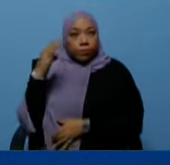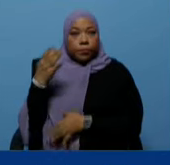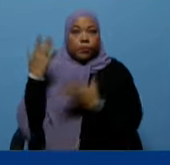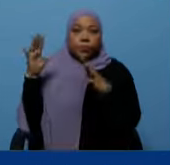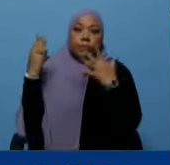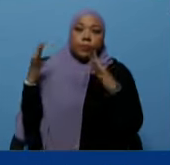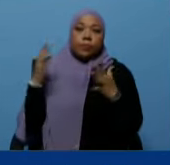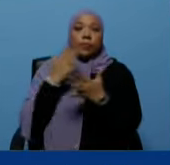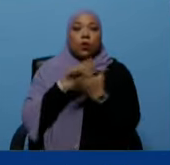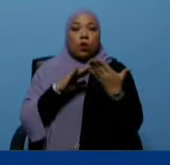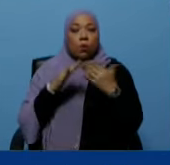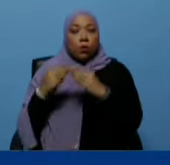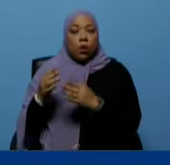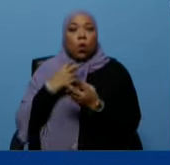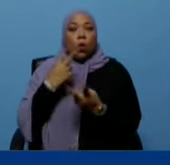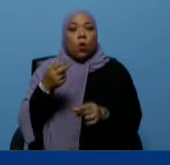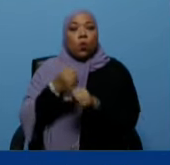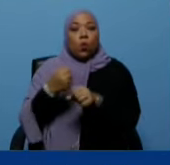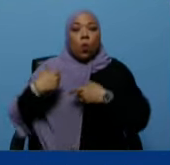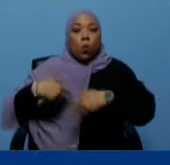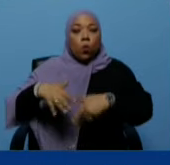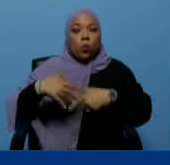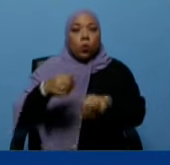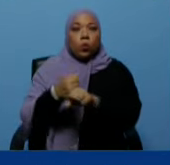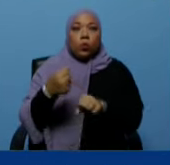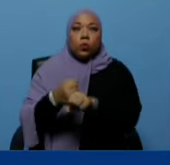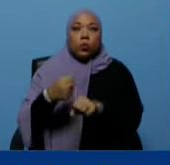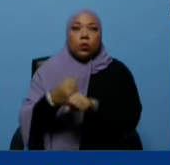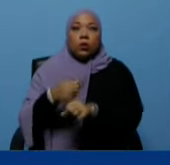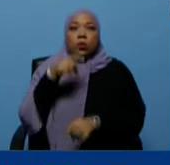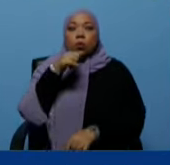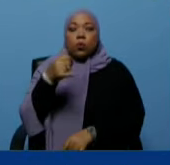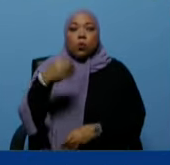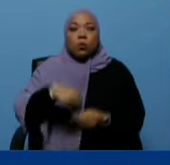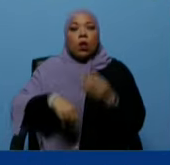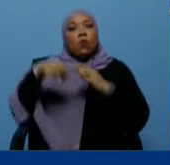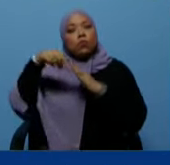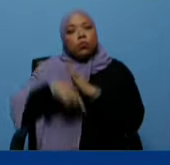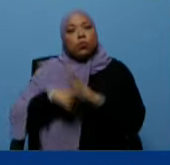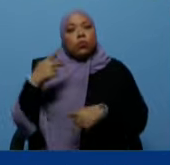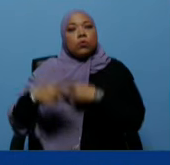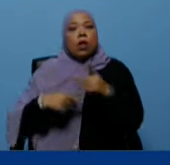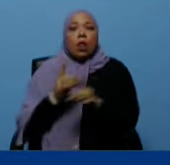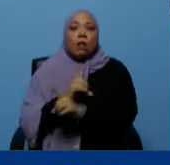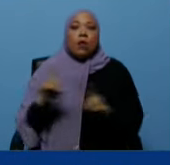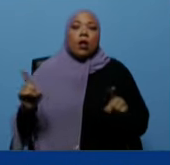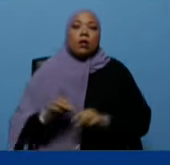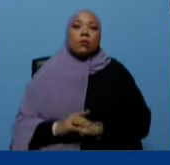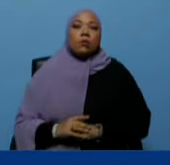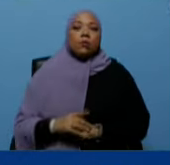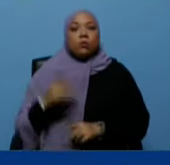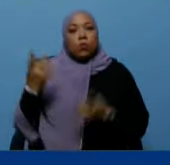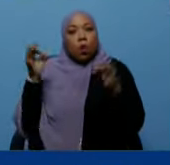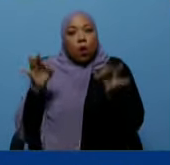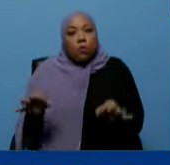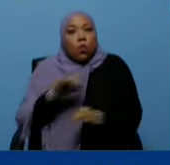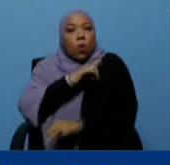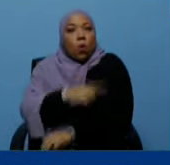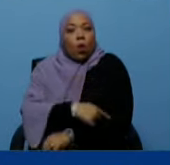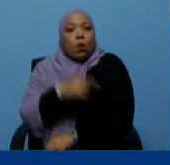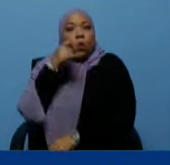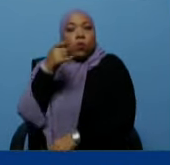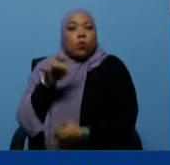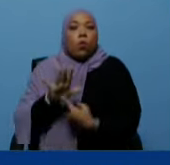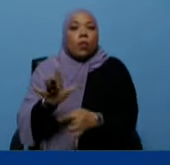voceros comunitarios, ahora hay que marchar en el camino de profundizar la democracia, de fortalecer nuestro